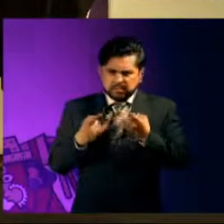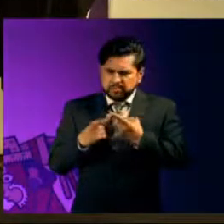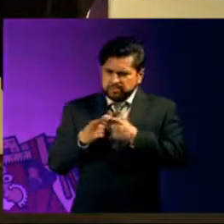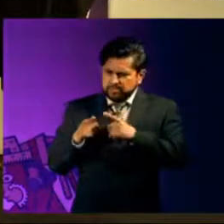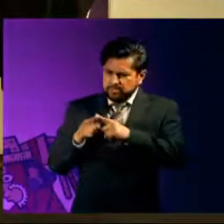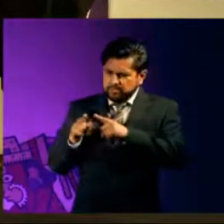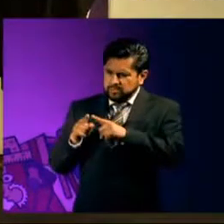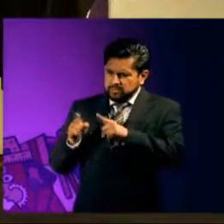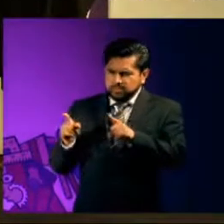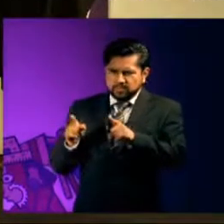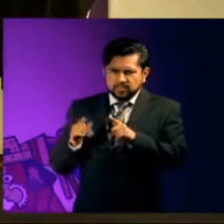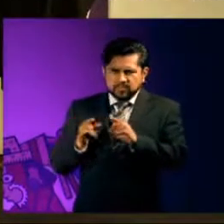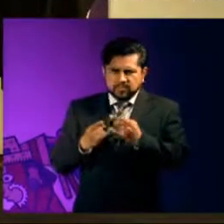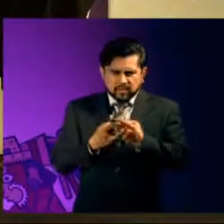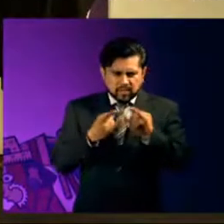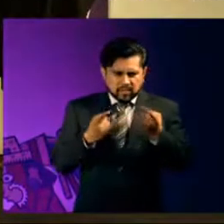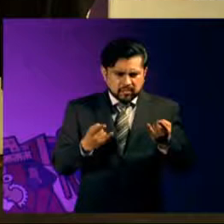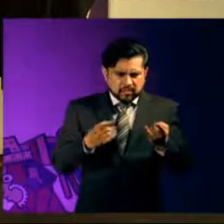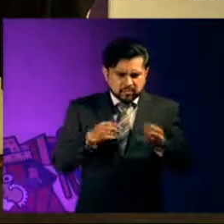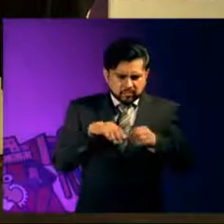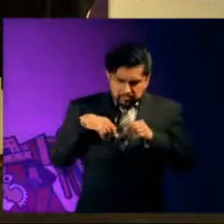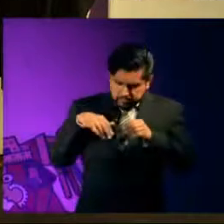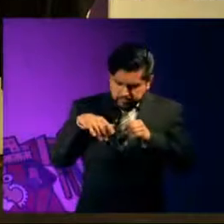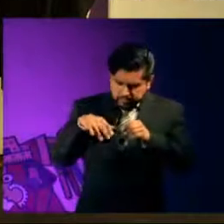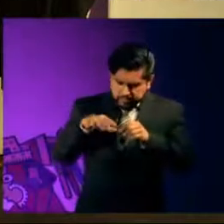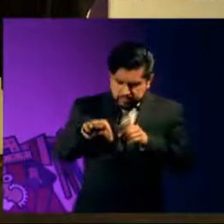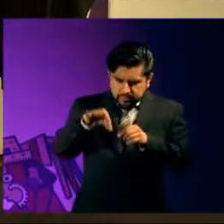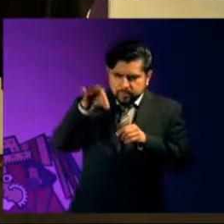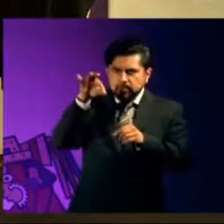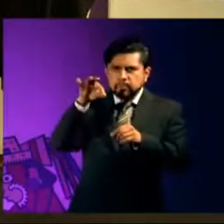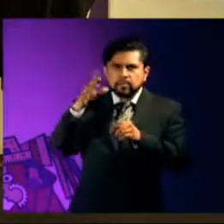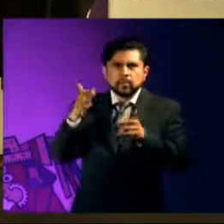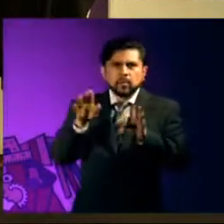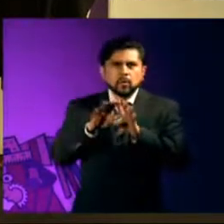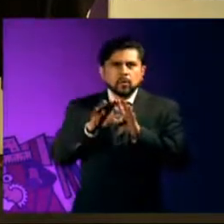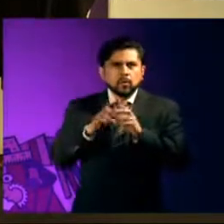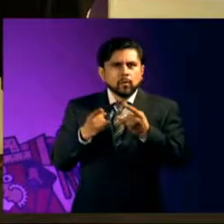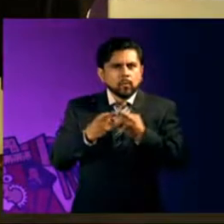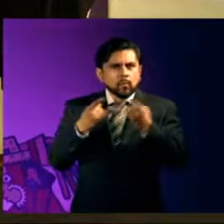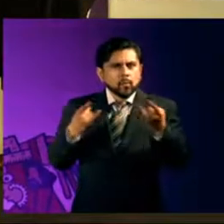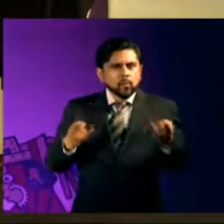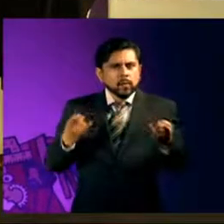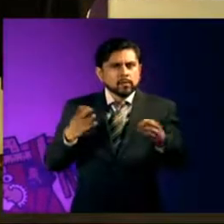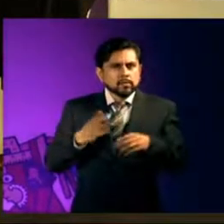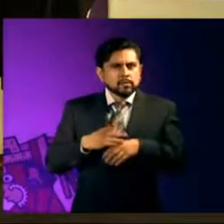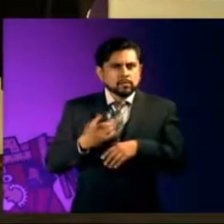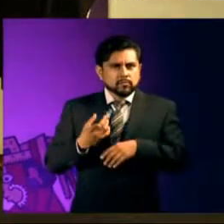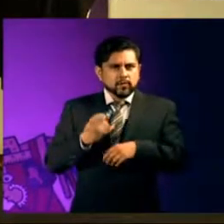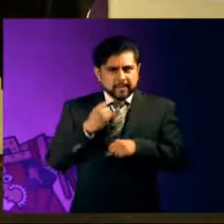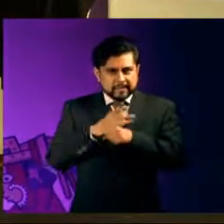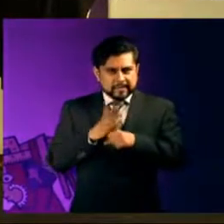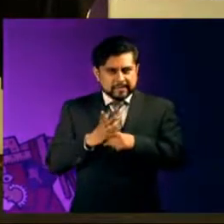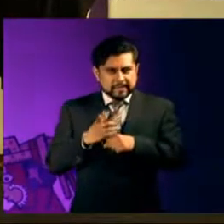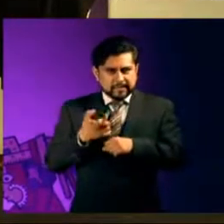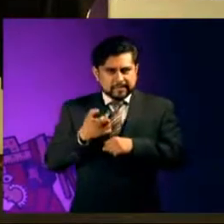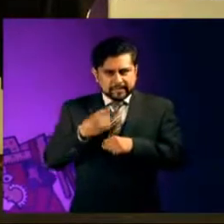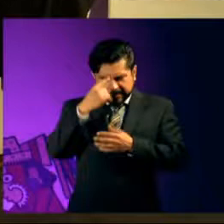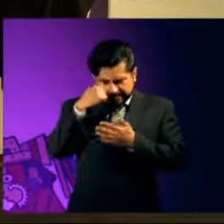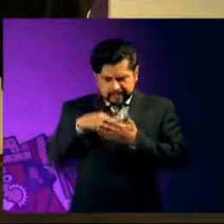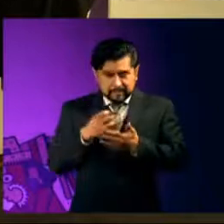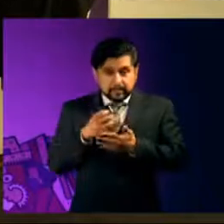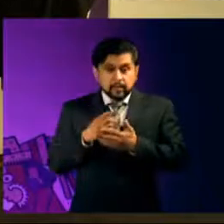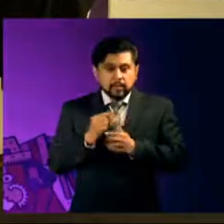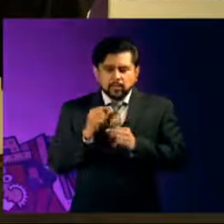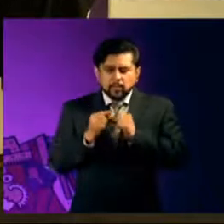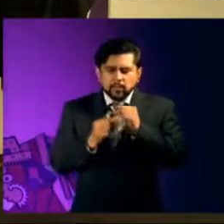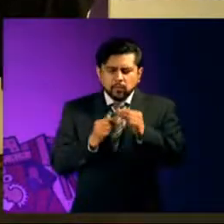ese tipo de del gabinete de asombros que tanto le gustan al yerno del toro y va teniendo estos pequeños